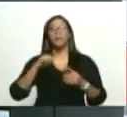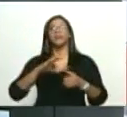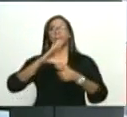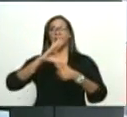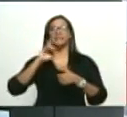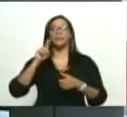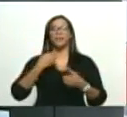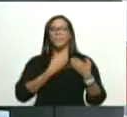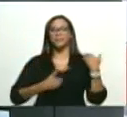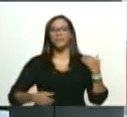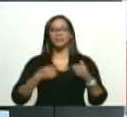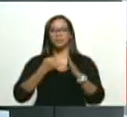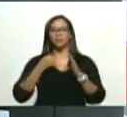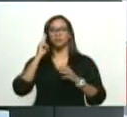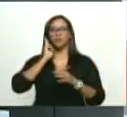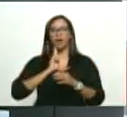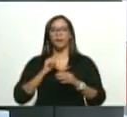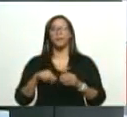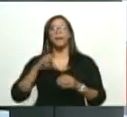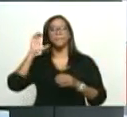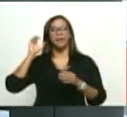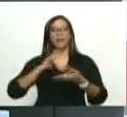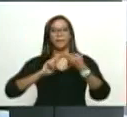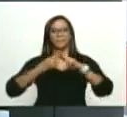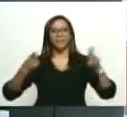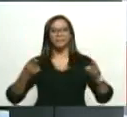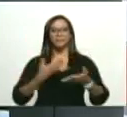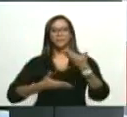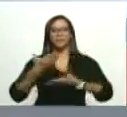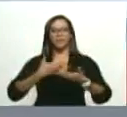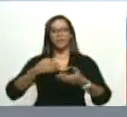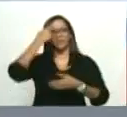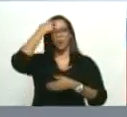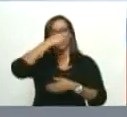también presidente del Instituto Simón Bolívar para la Paz y la Solidaridad entre los Pueblos, Carlos Ron.